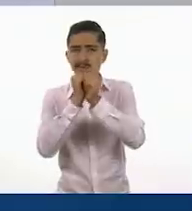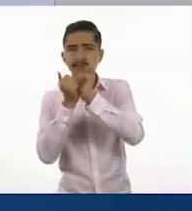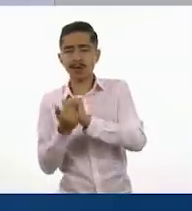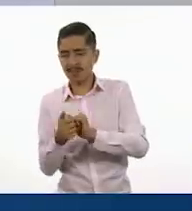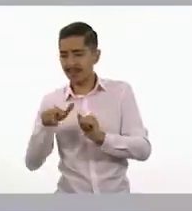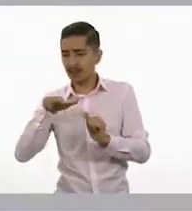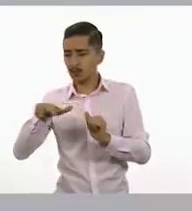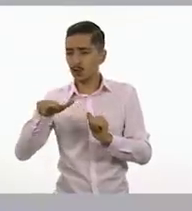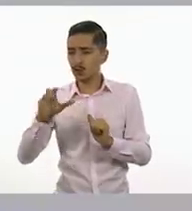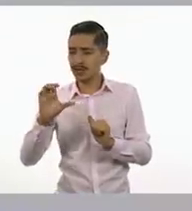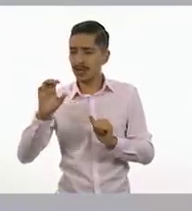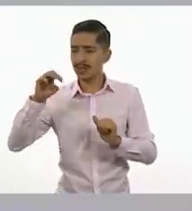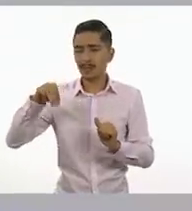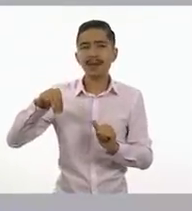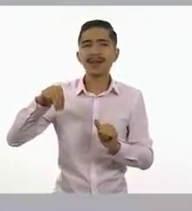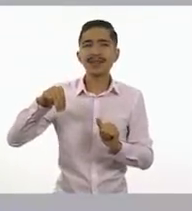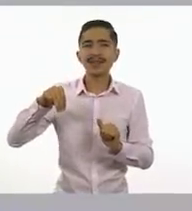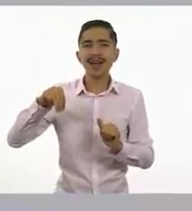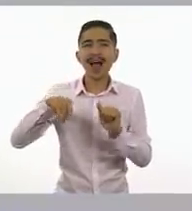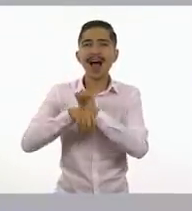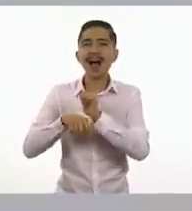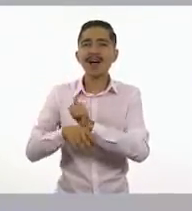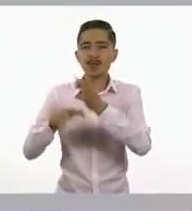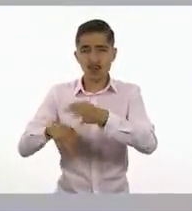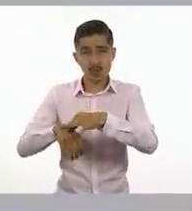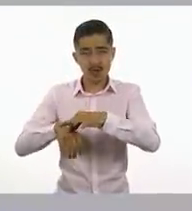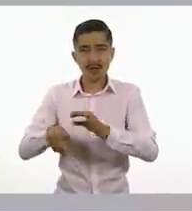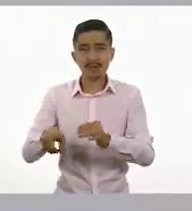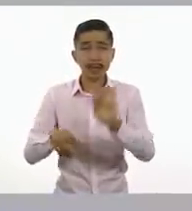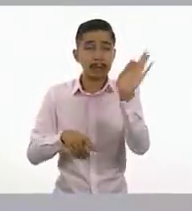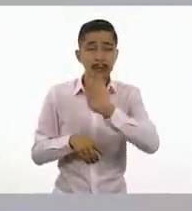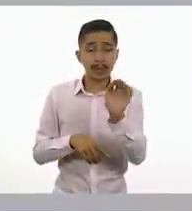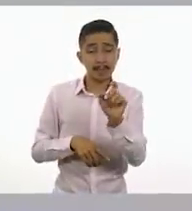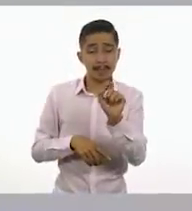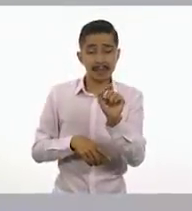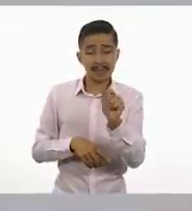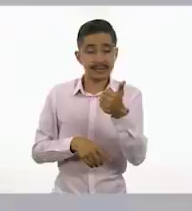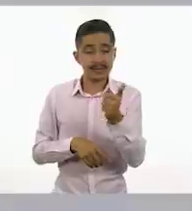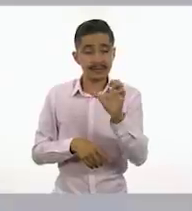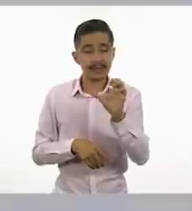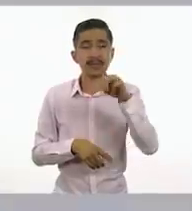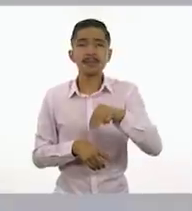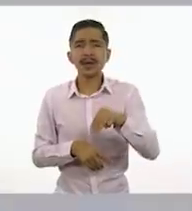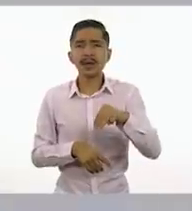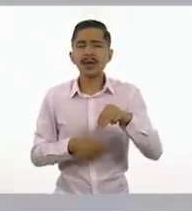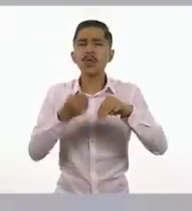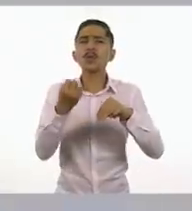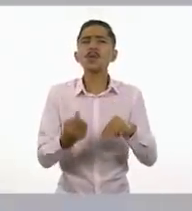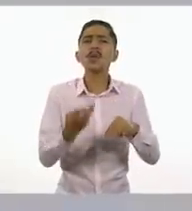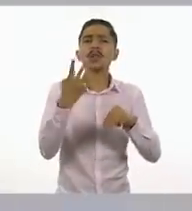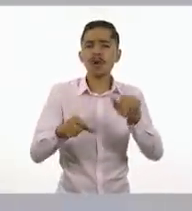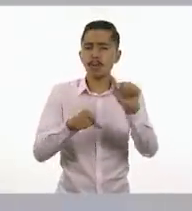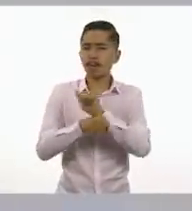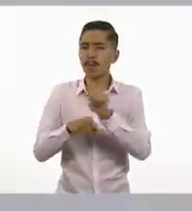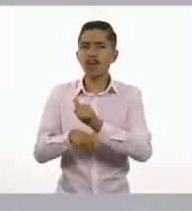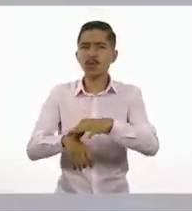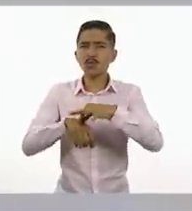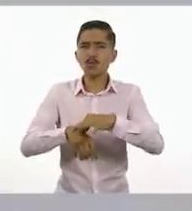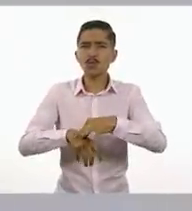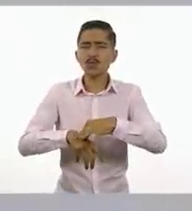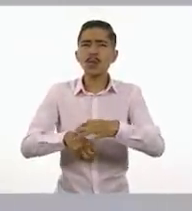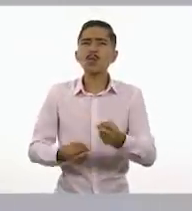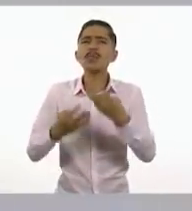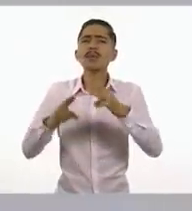del auto real. Ajá. Si la maqueta mide 26 centímetros, ¿cuánto mide el auto real?